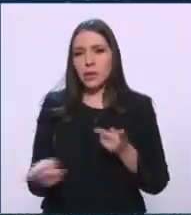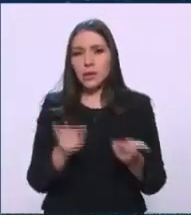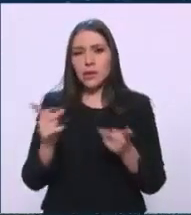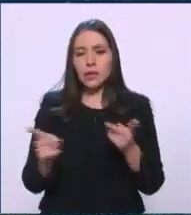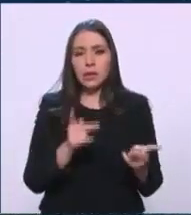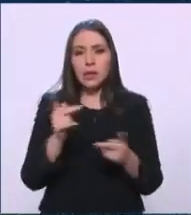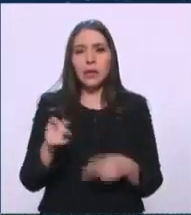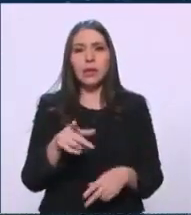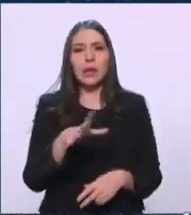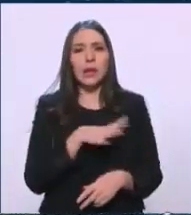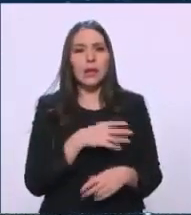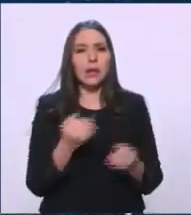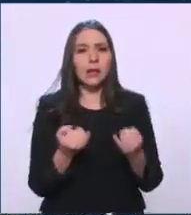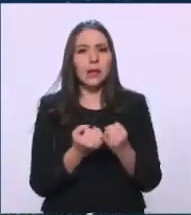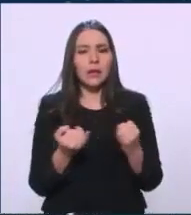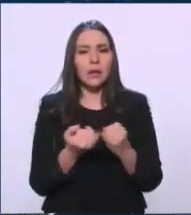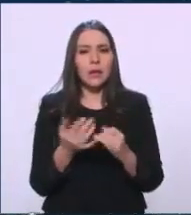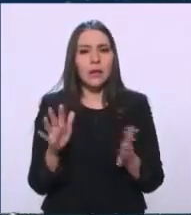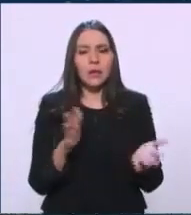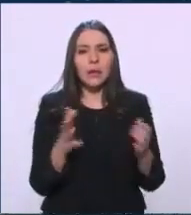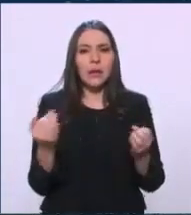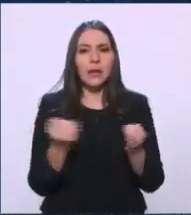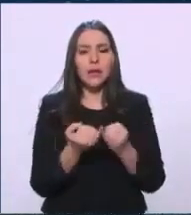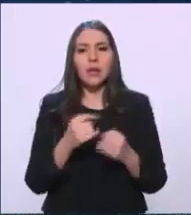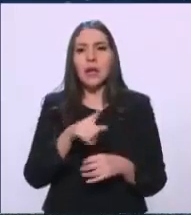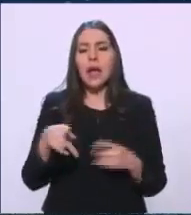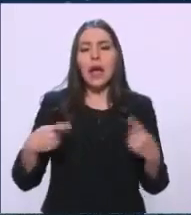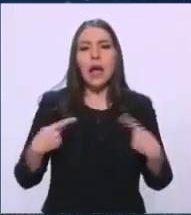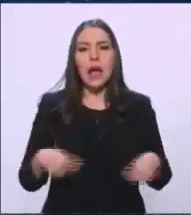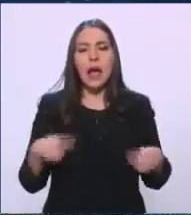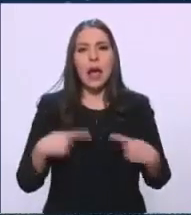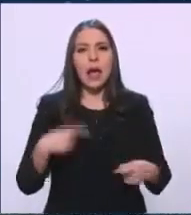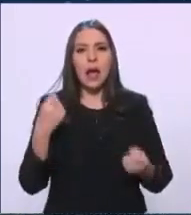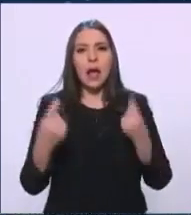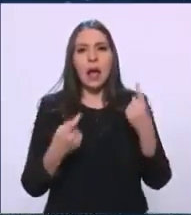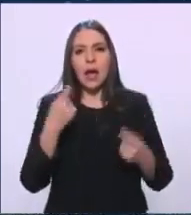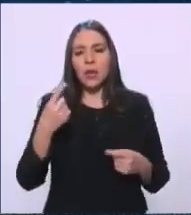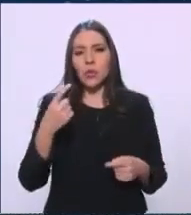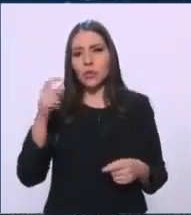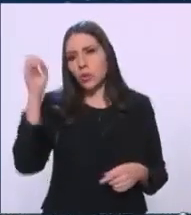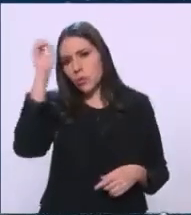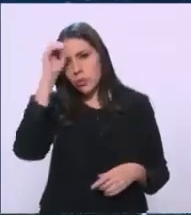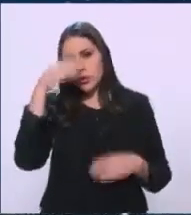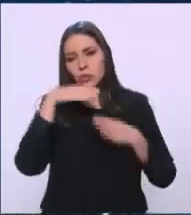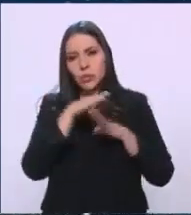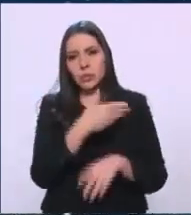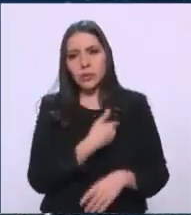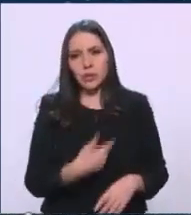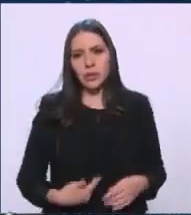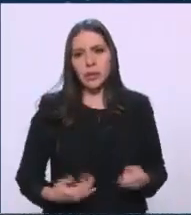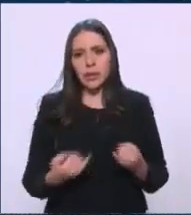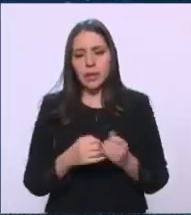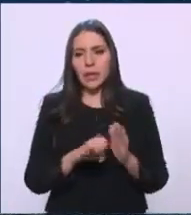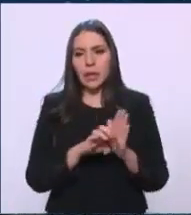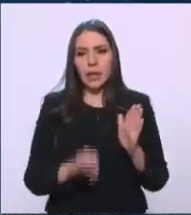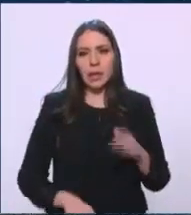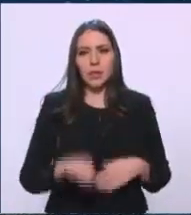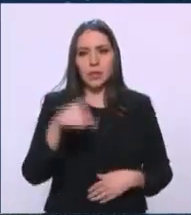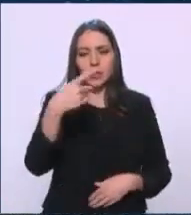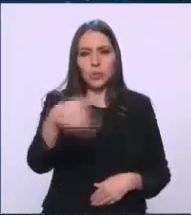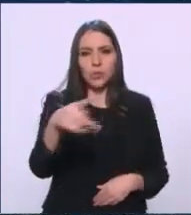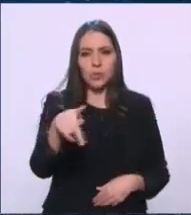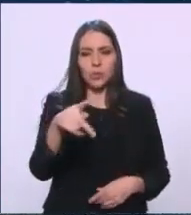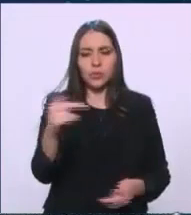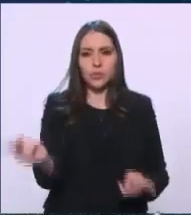un mismo escenario en donde los niveles de aprobación están, bueno, en muchos casos, en tu caso, de hecho, en tu encuesta